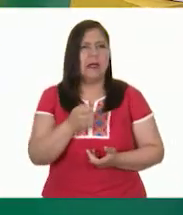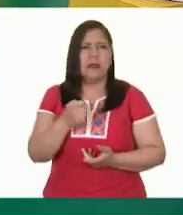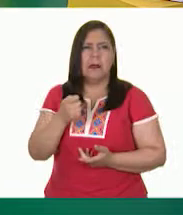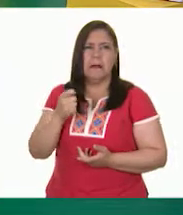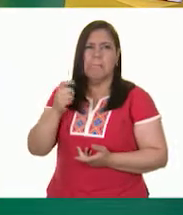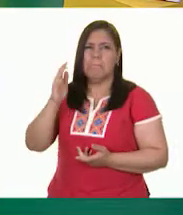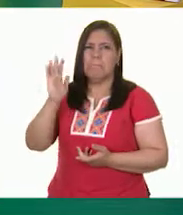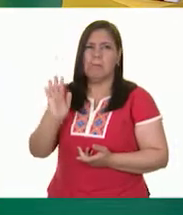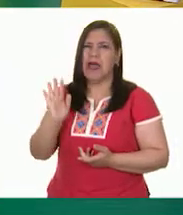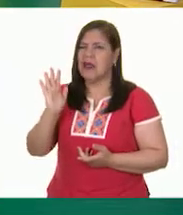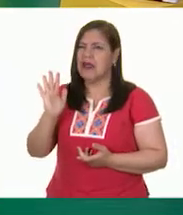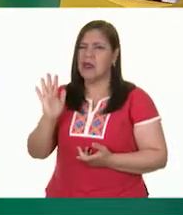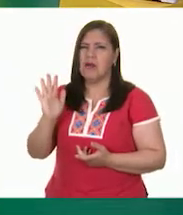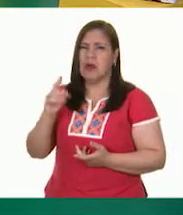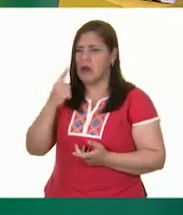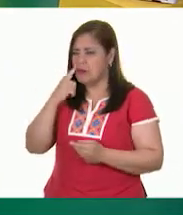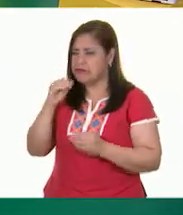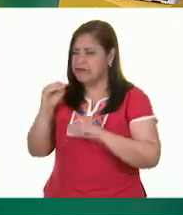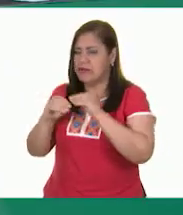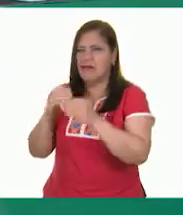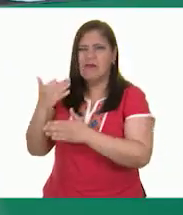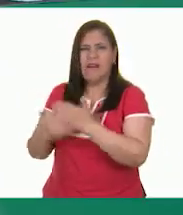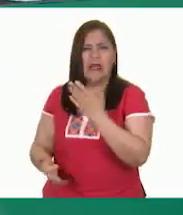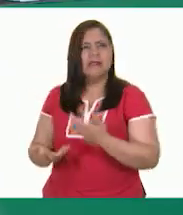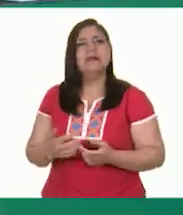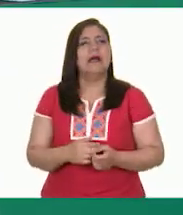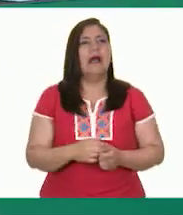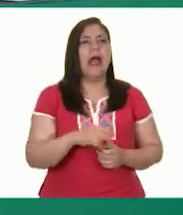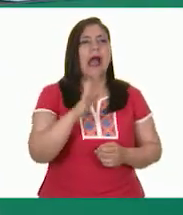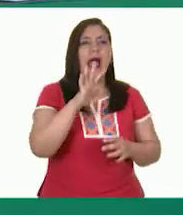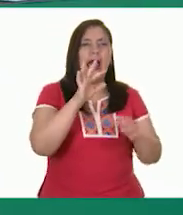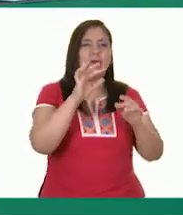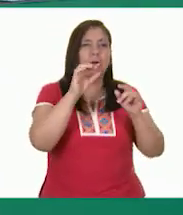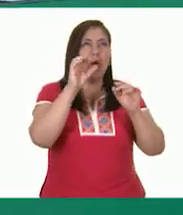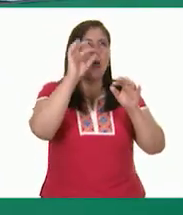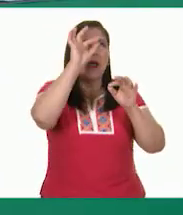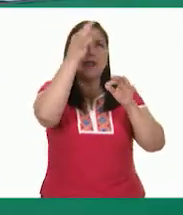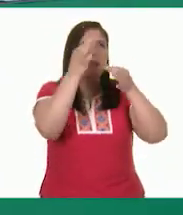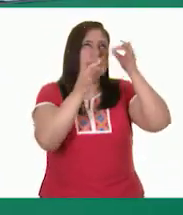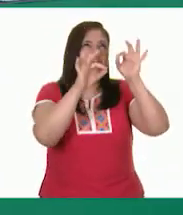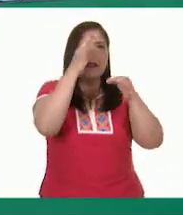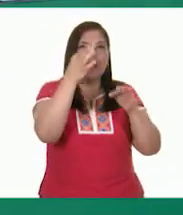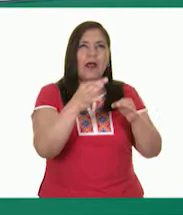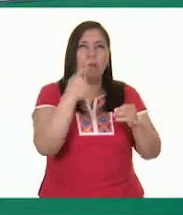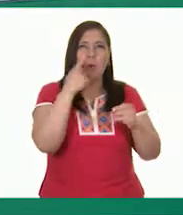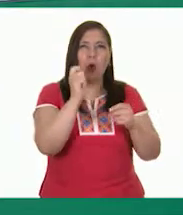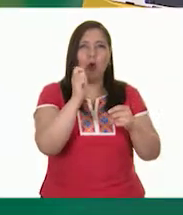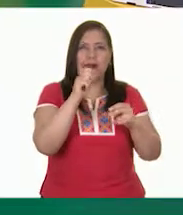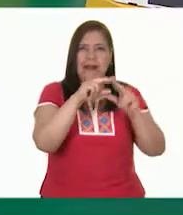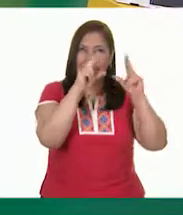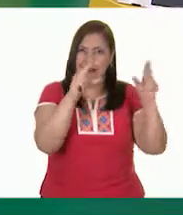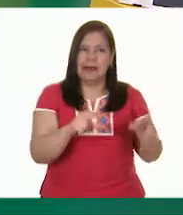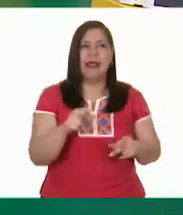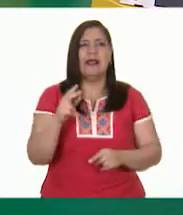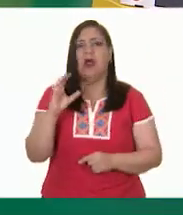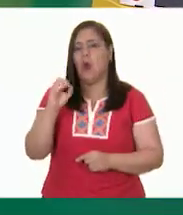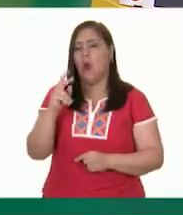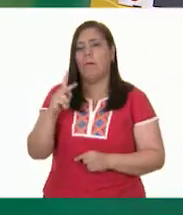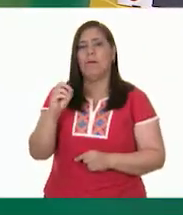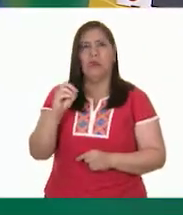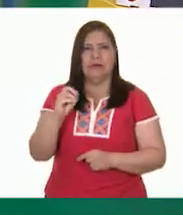pero claro, hay que completarlo. Es como copos de nieve. ¡Ay, mira, acá hay otro!